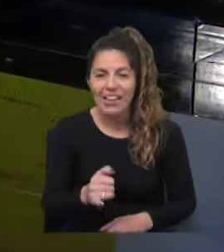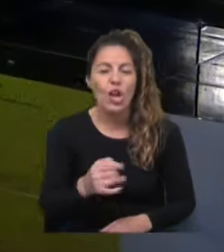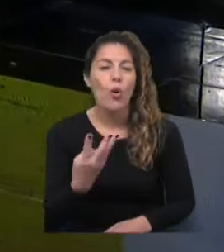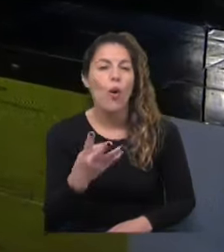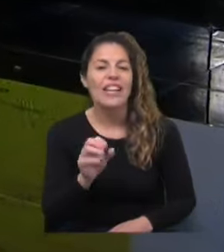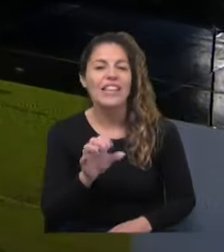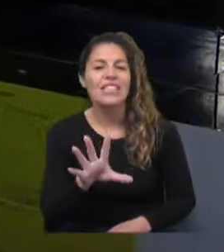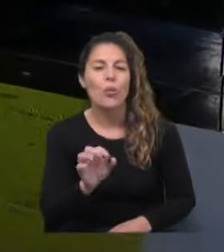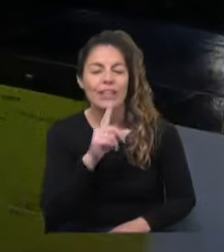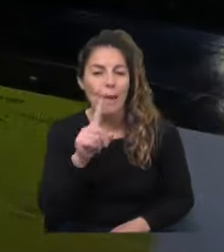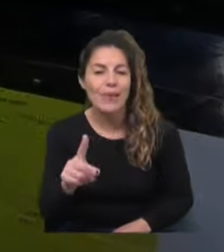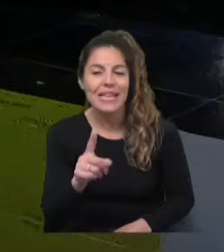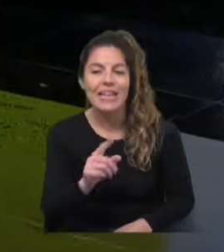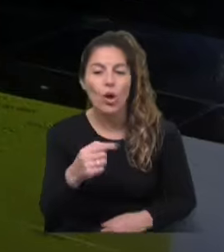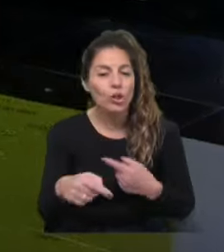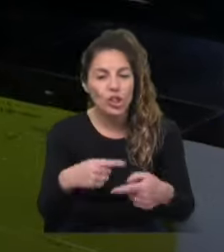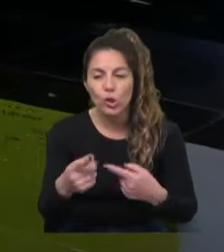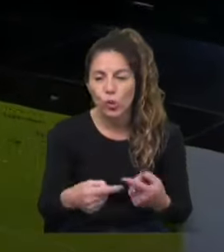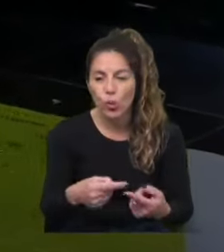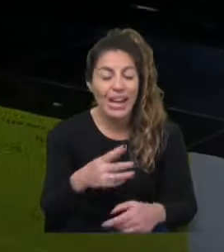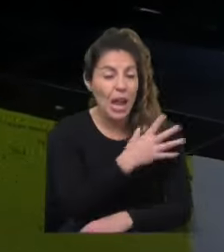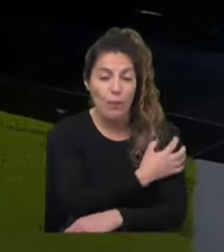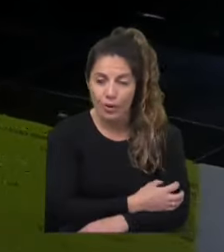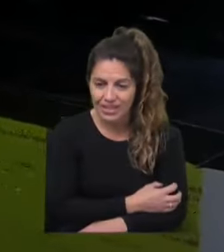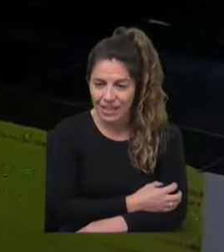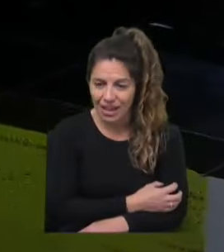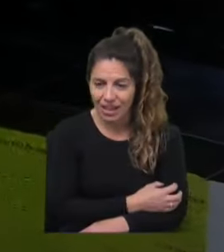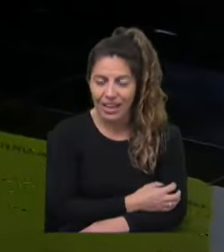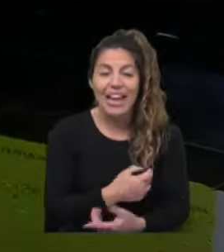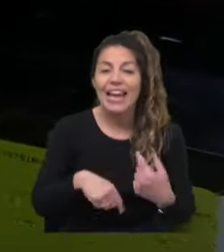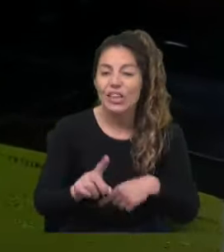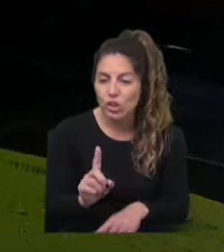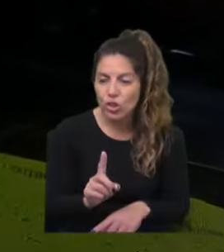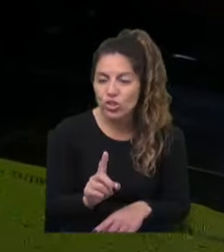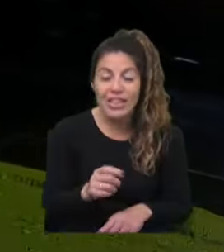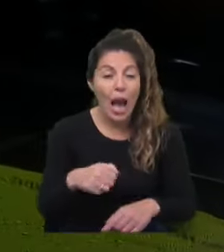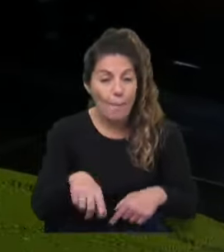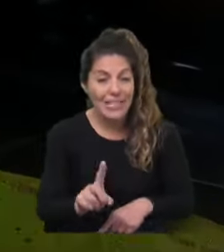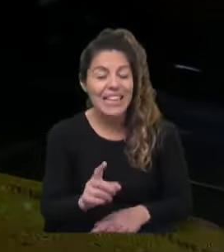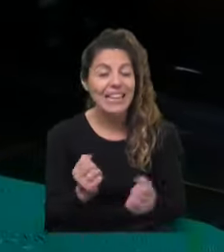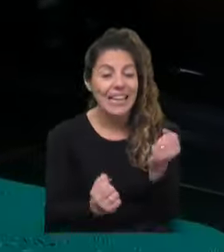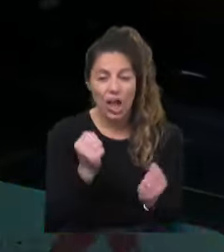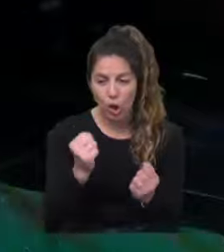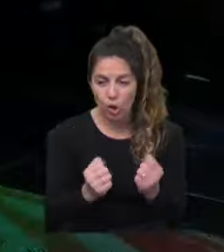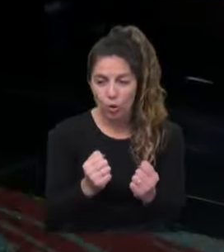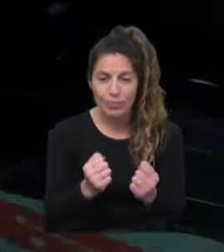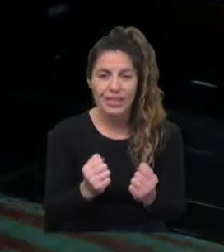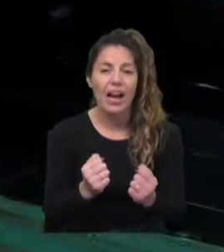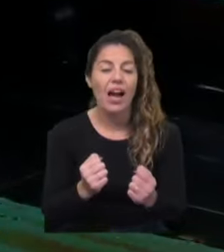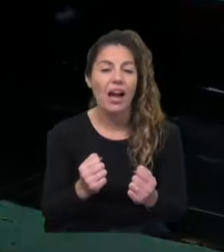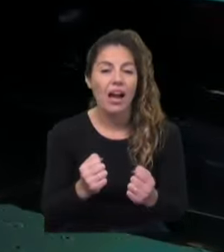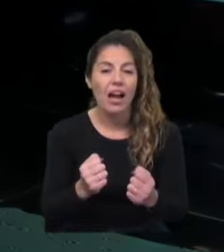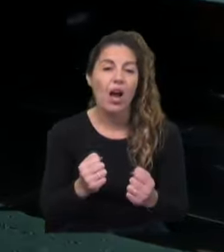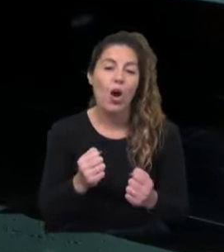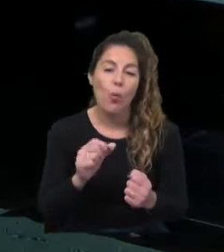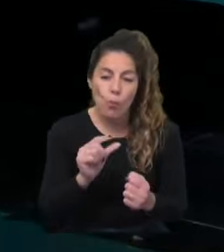40 o 50.000 que aún están en la pobreza. Entonces, a pesar de que la economía rebotó y está